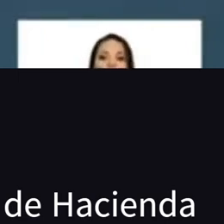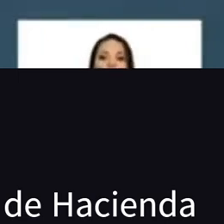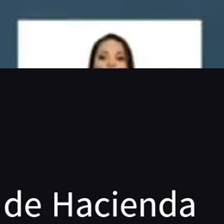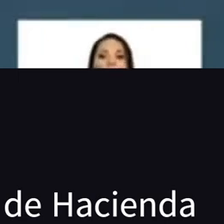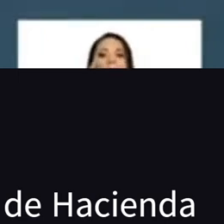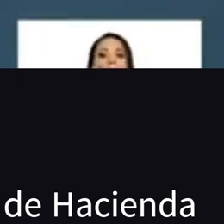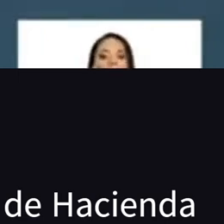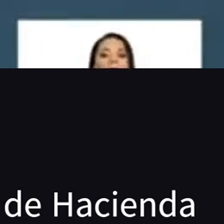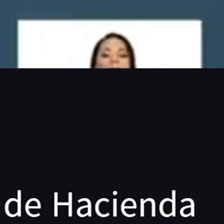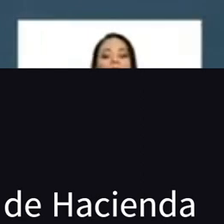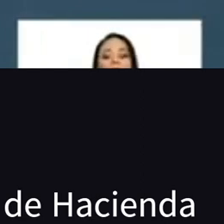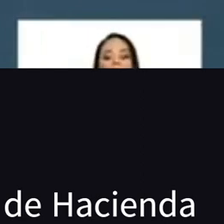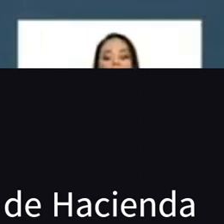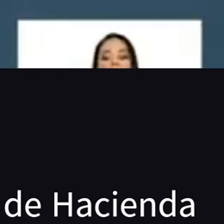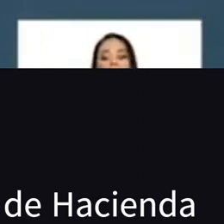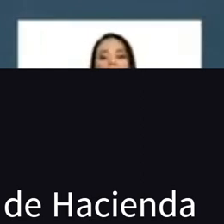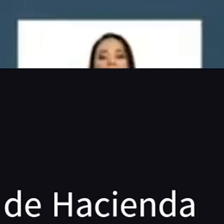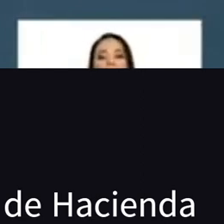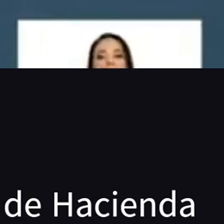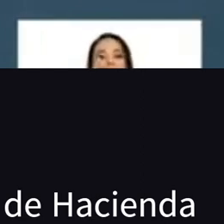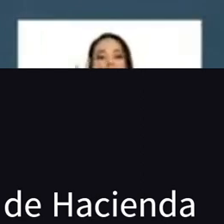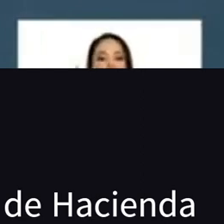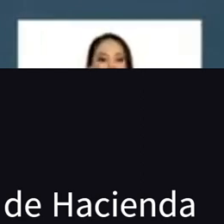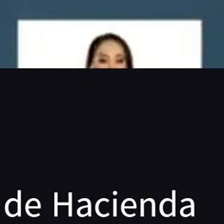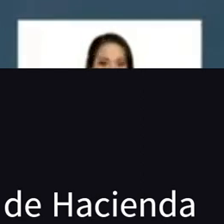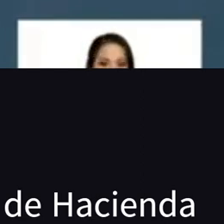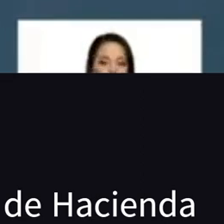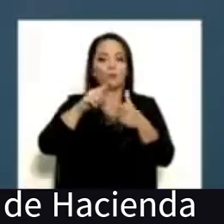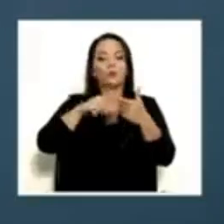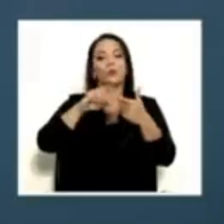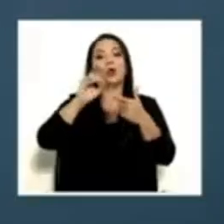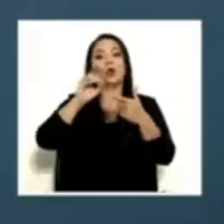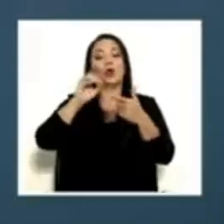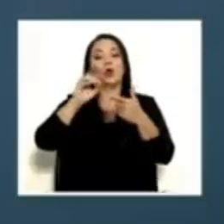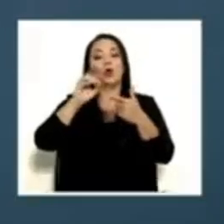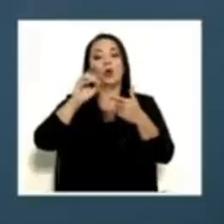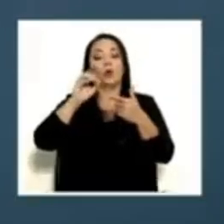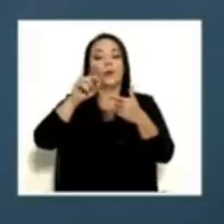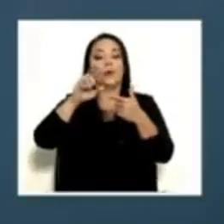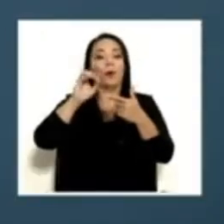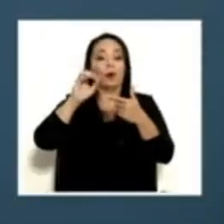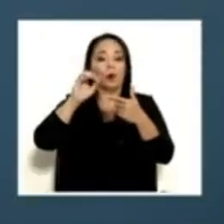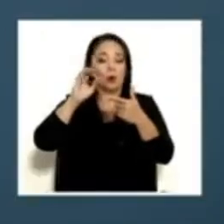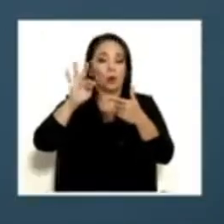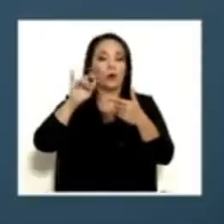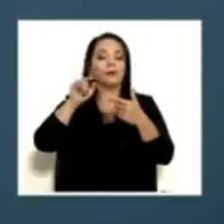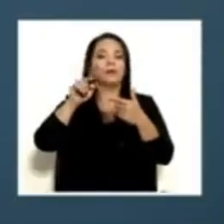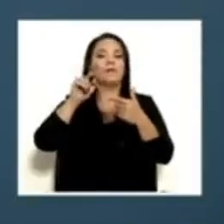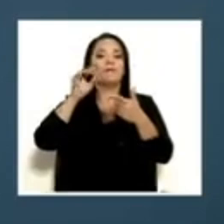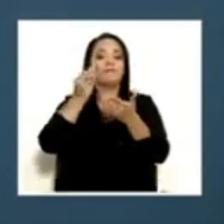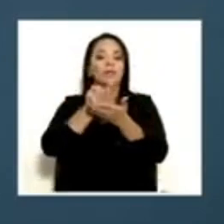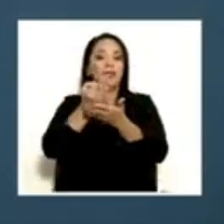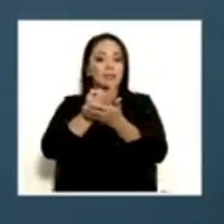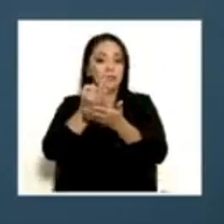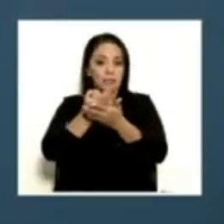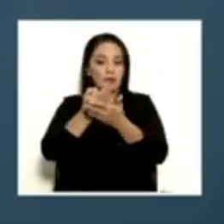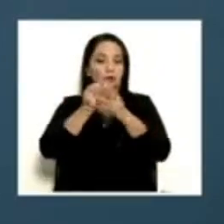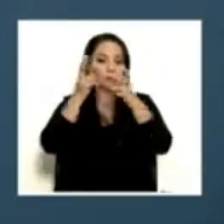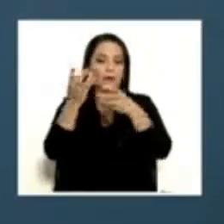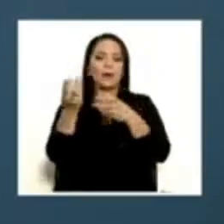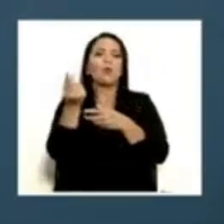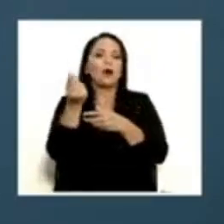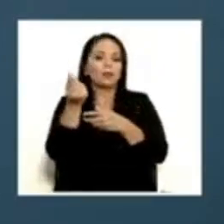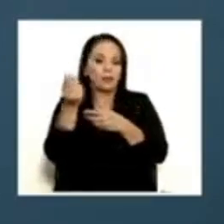tributario, para el COT financiero, que manejaría todo lo que tiene que ver con la gestión de los ingresos que